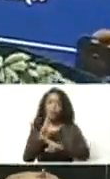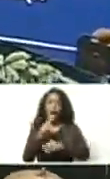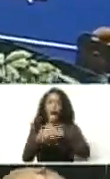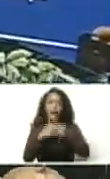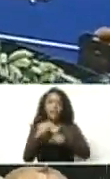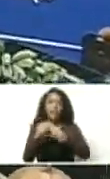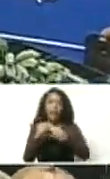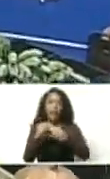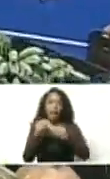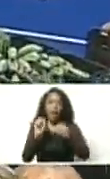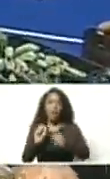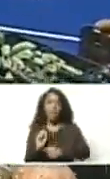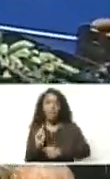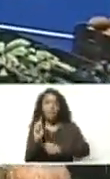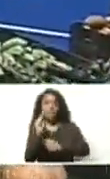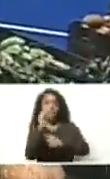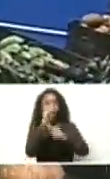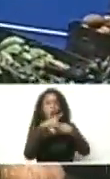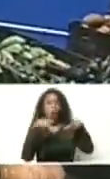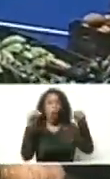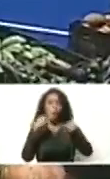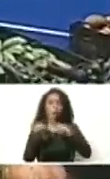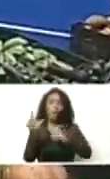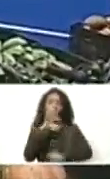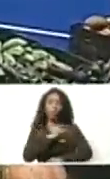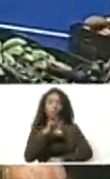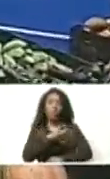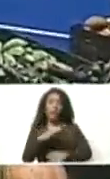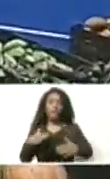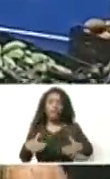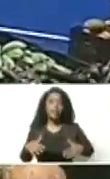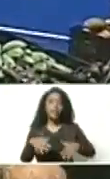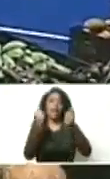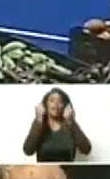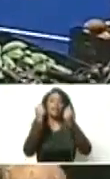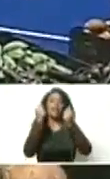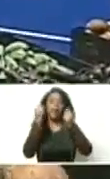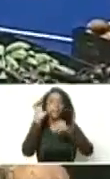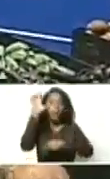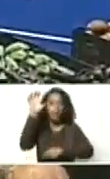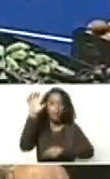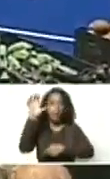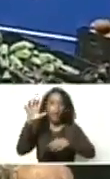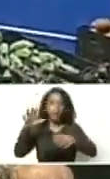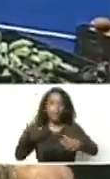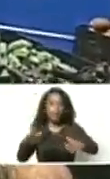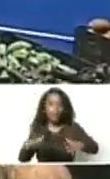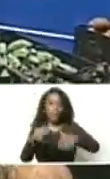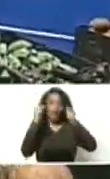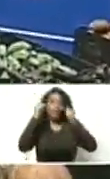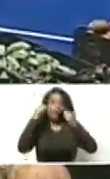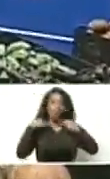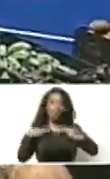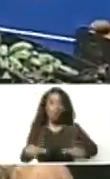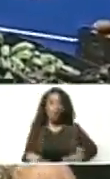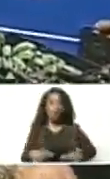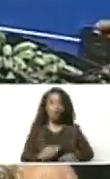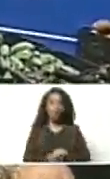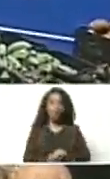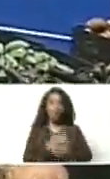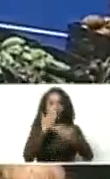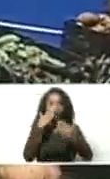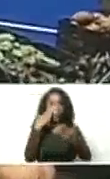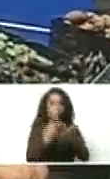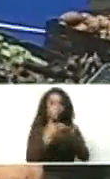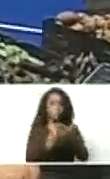luna. Pero solo el socialismo salvará la patria, salvará a la humanidad. Y esta es la